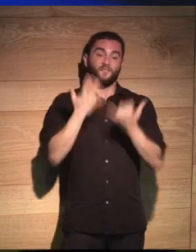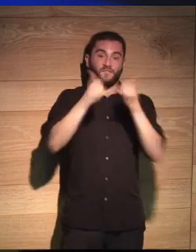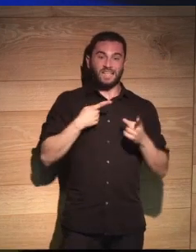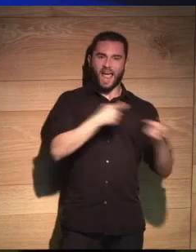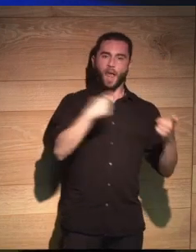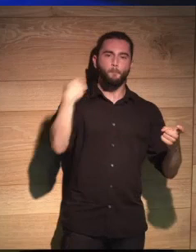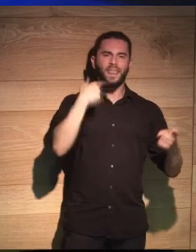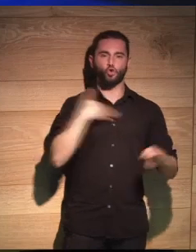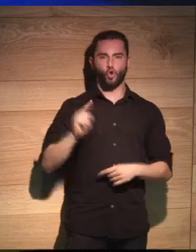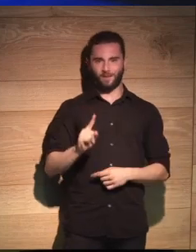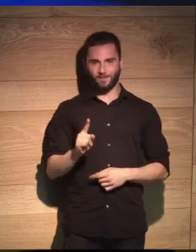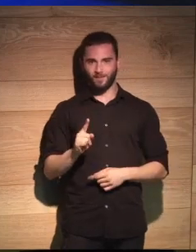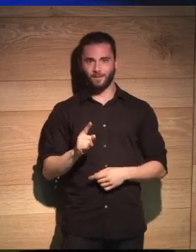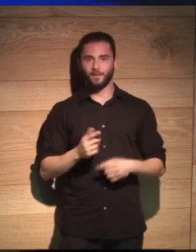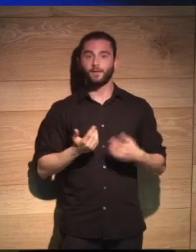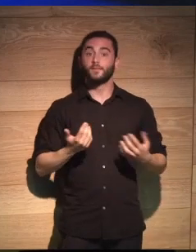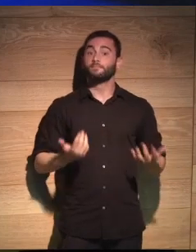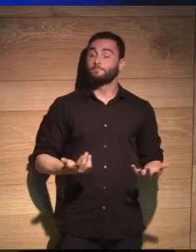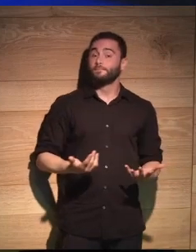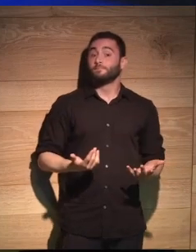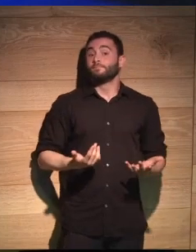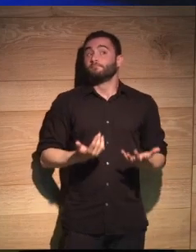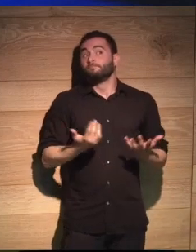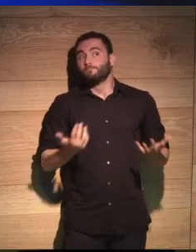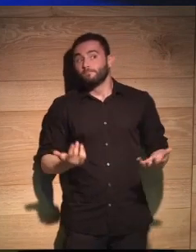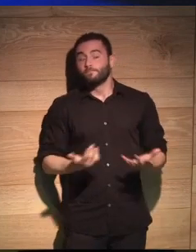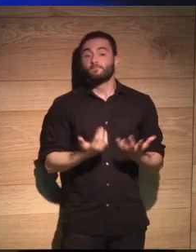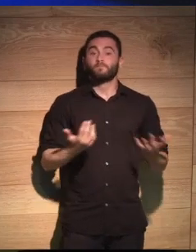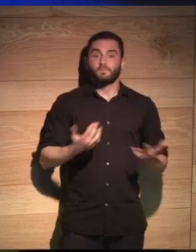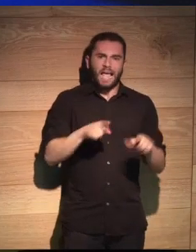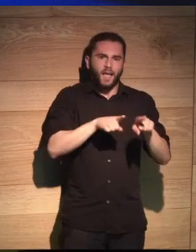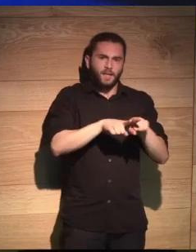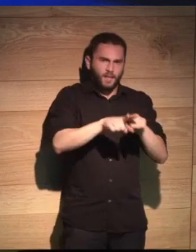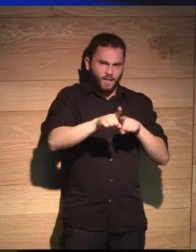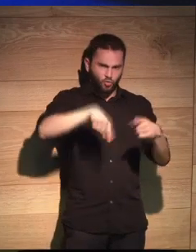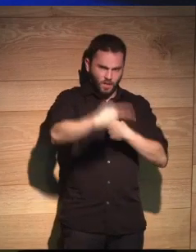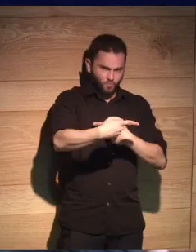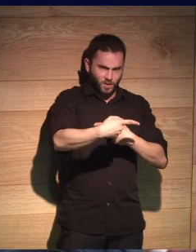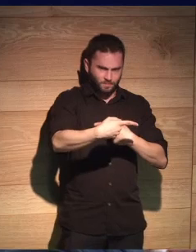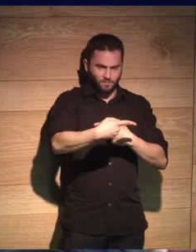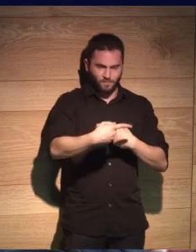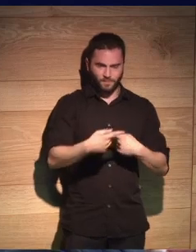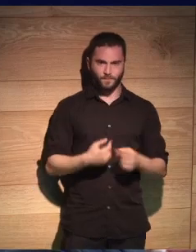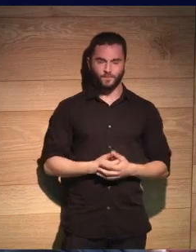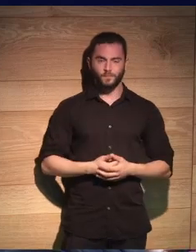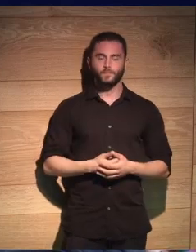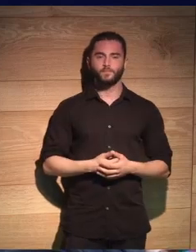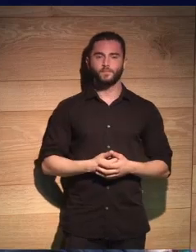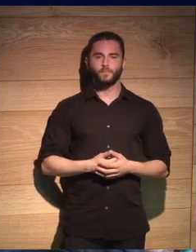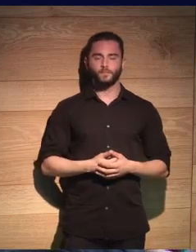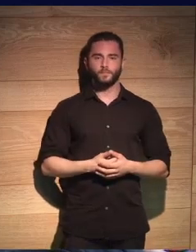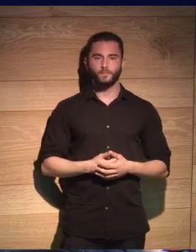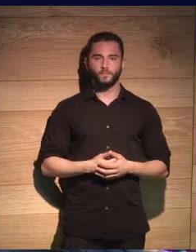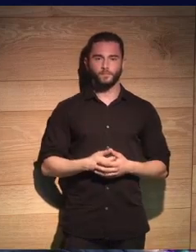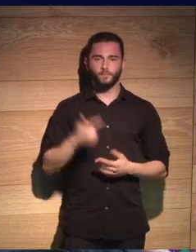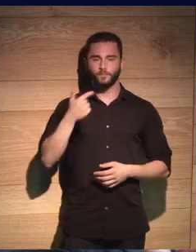era que de alguna manera se ha criticado luego, ¿no? Claro, yo creo